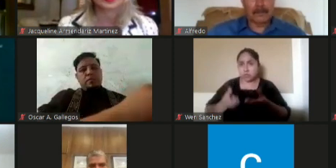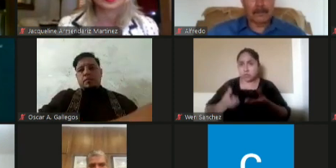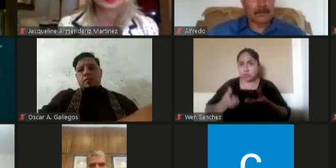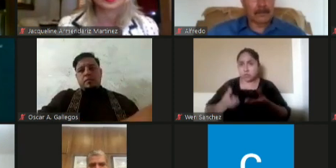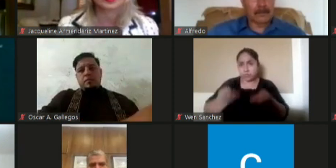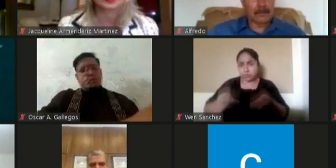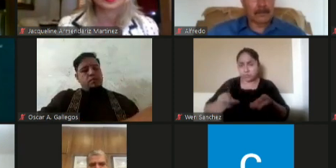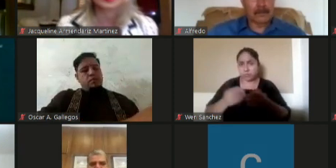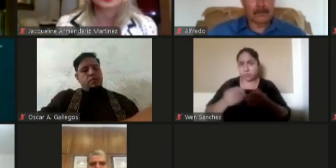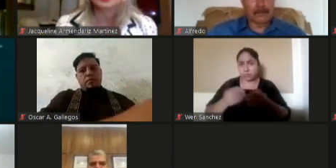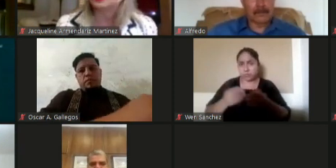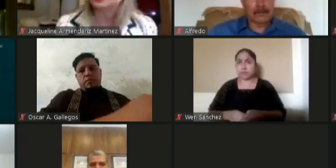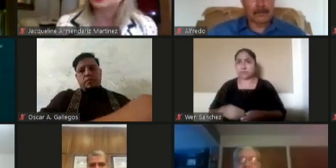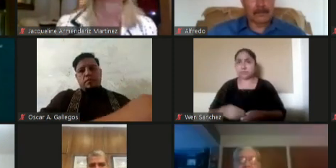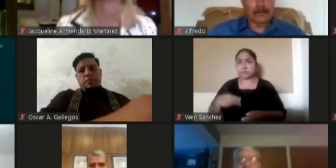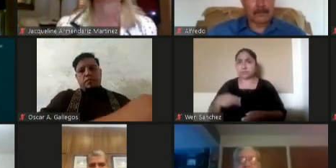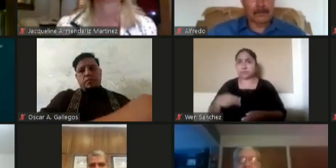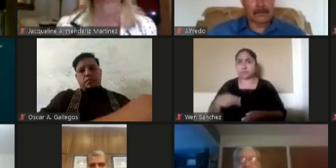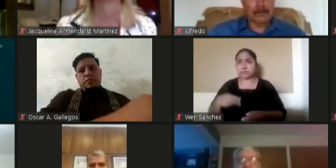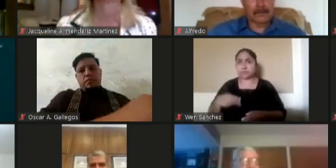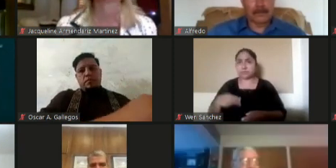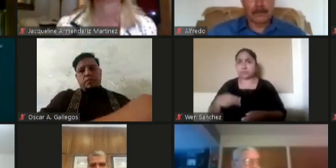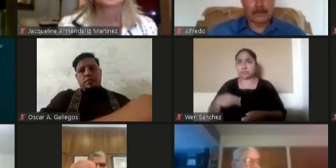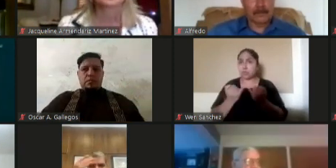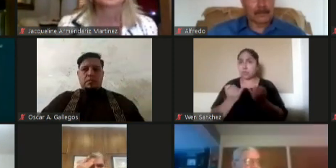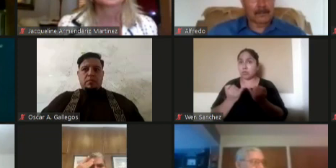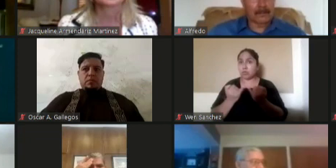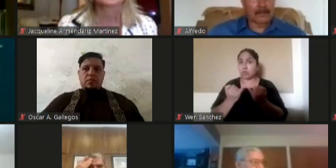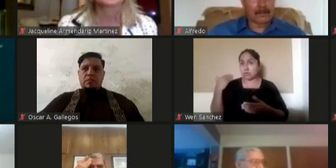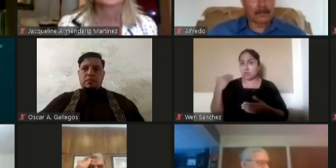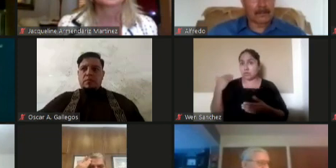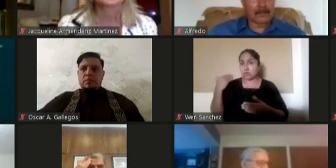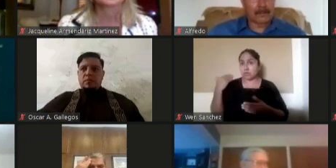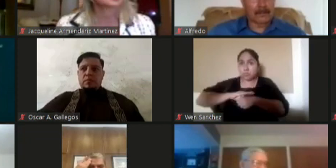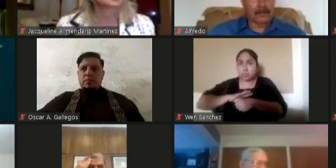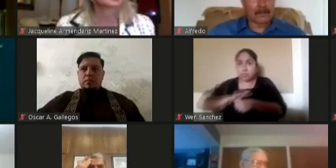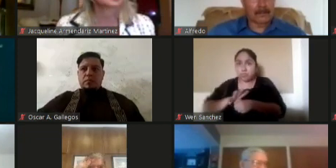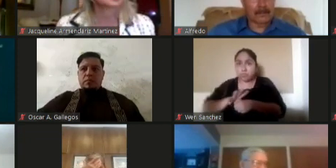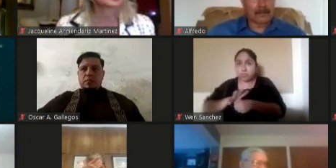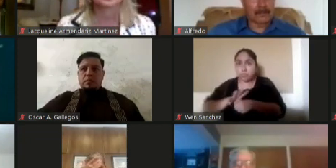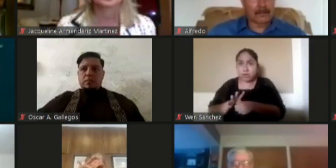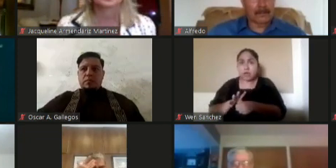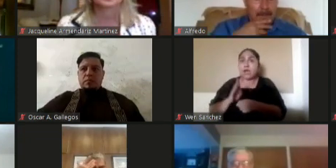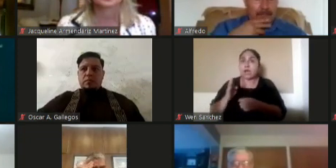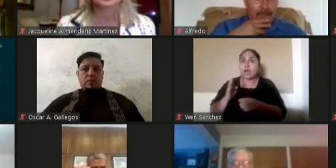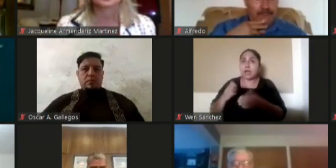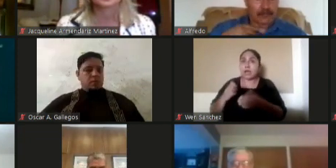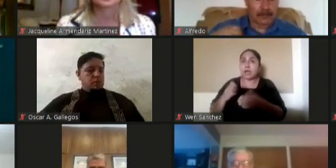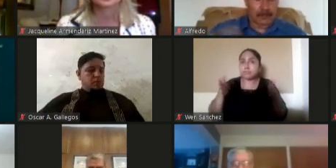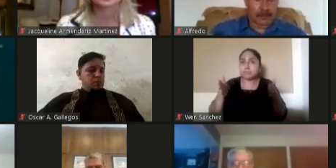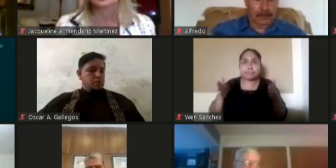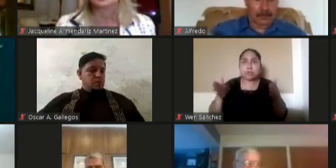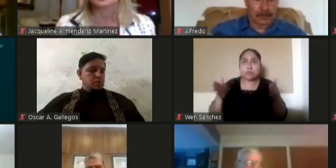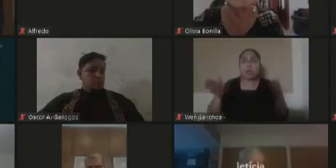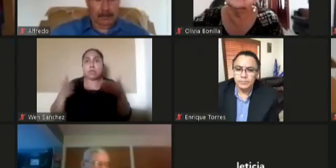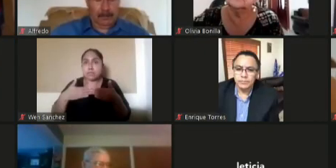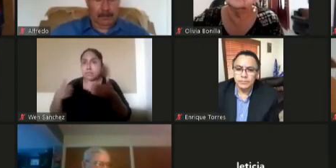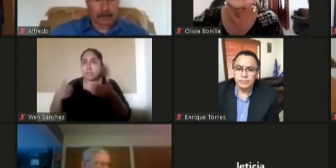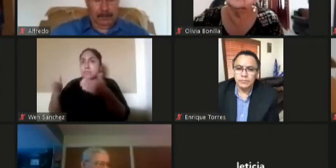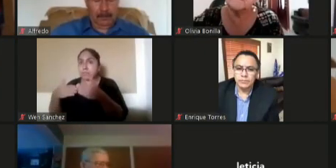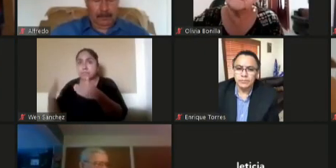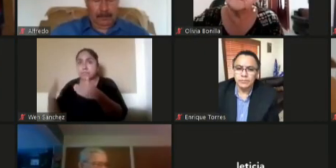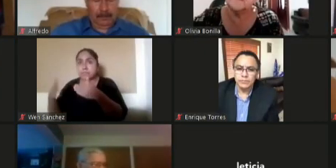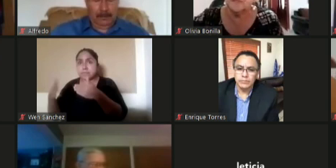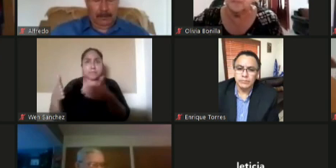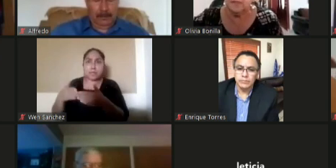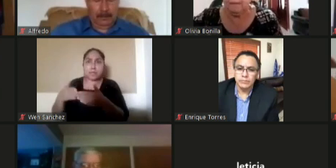gubernamental suspendida con motivo de la contingencia de salud que se presenta a la fecha por motivo del coronavirus COVID-19,